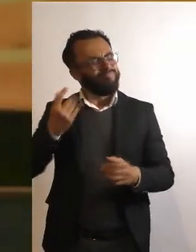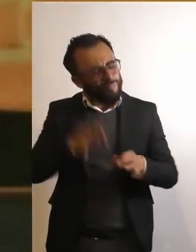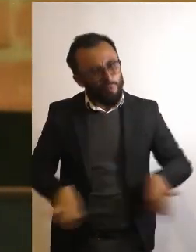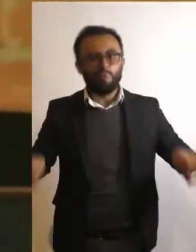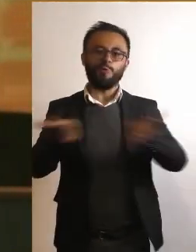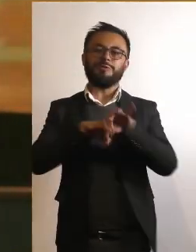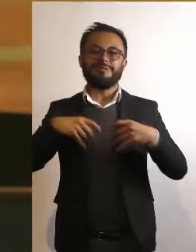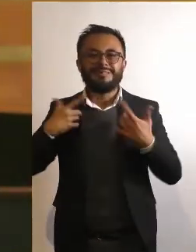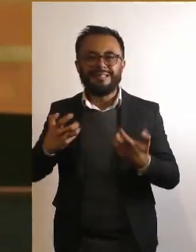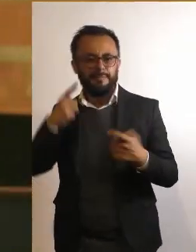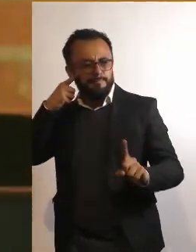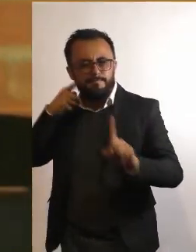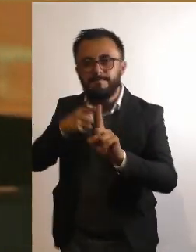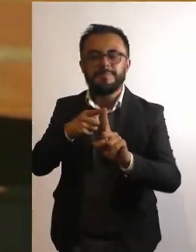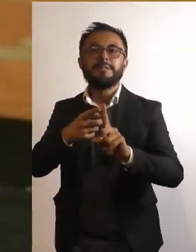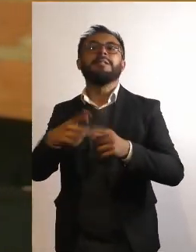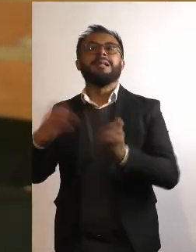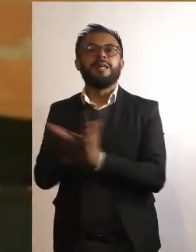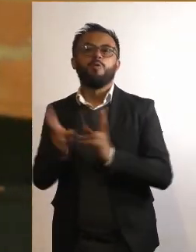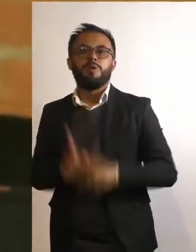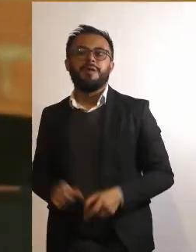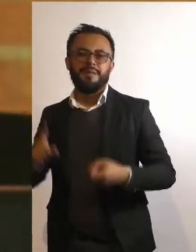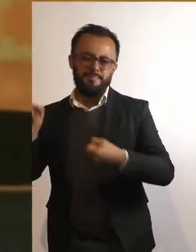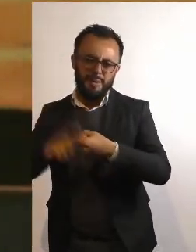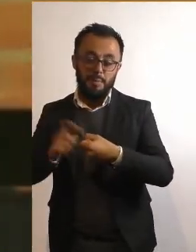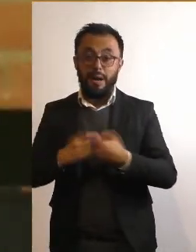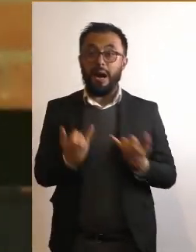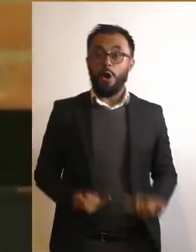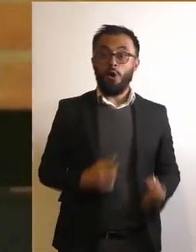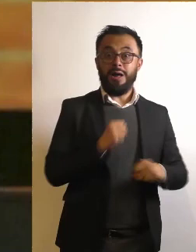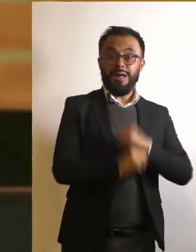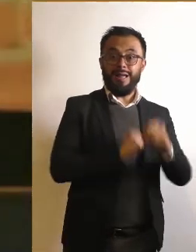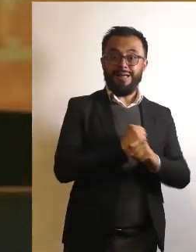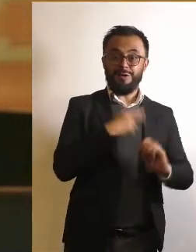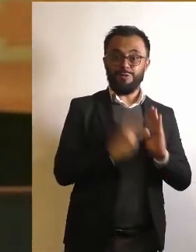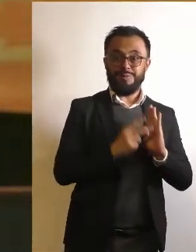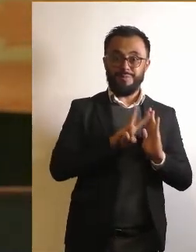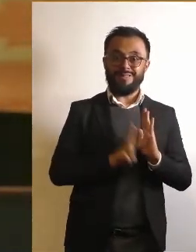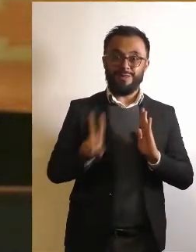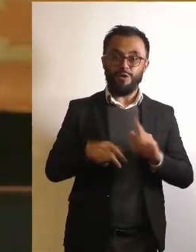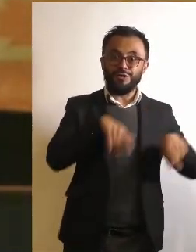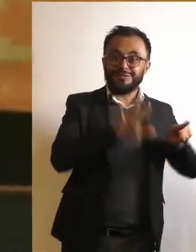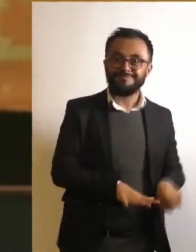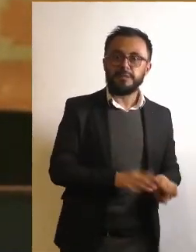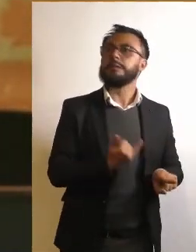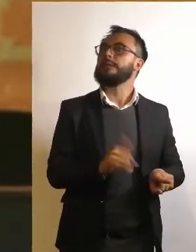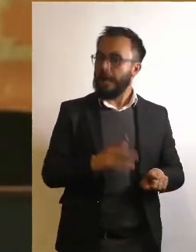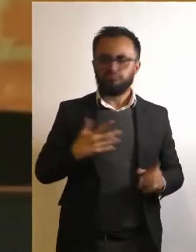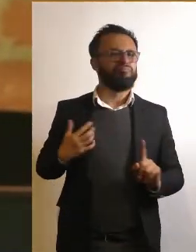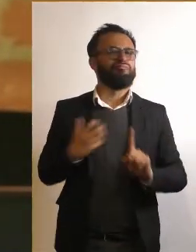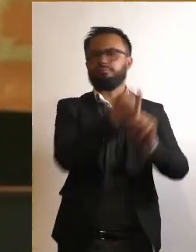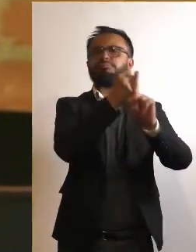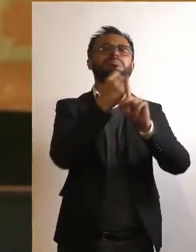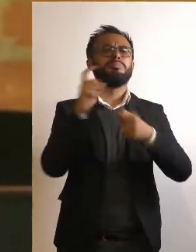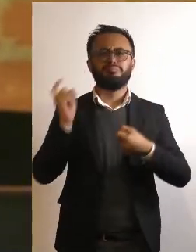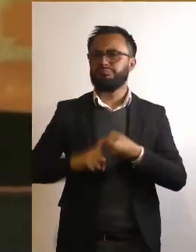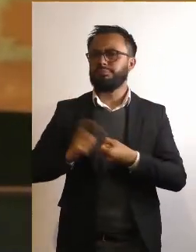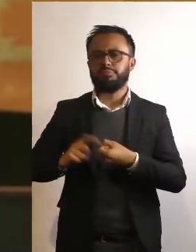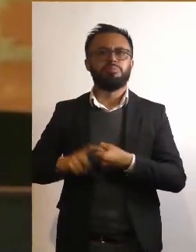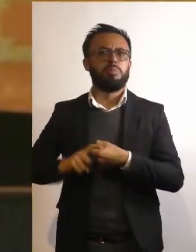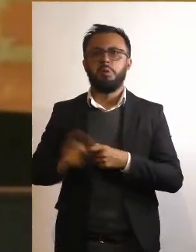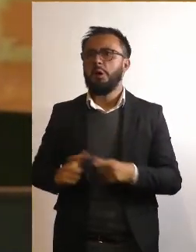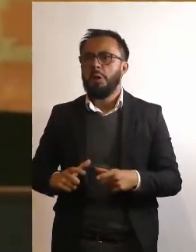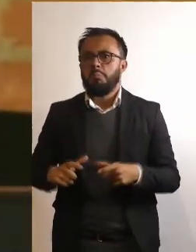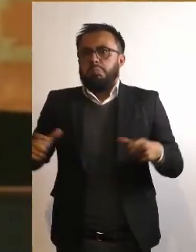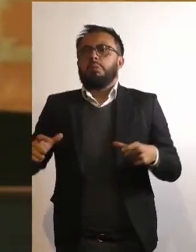en el periodo 2022-1, para que permitan apalancar todos estos proyectos que hizo la